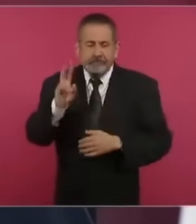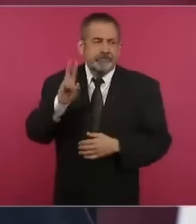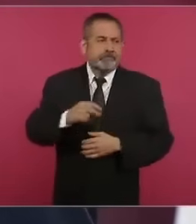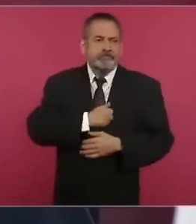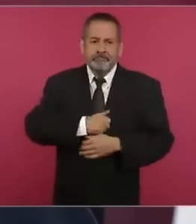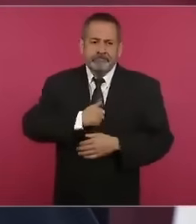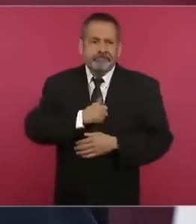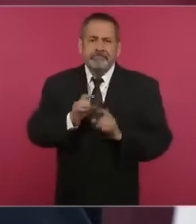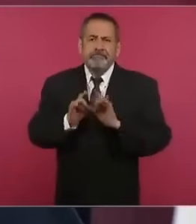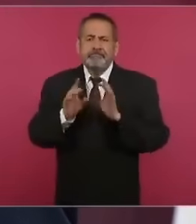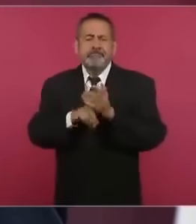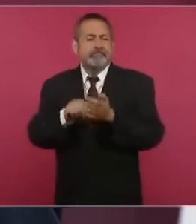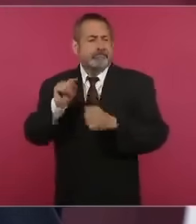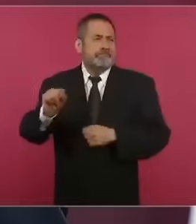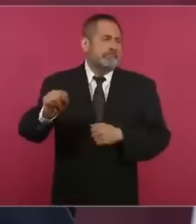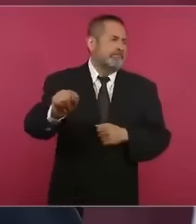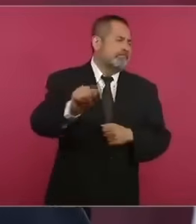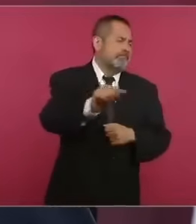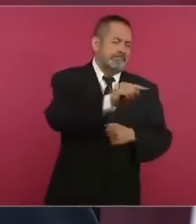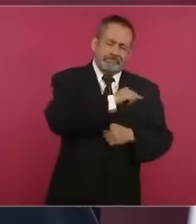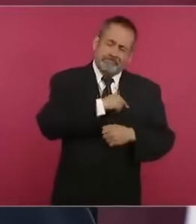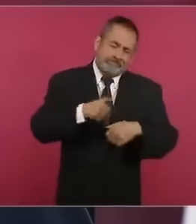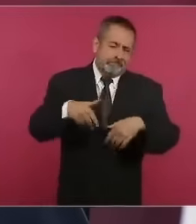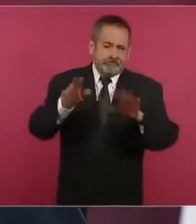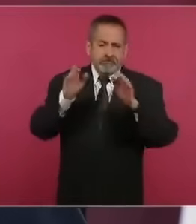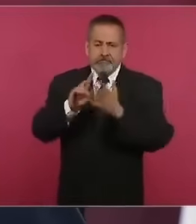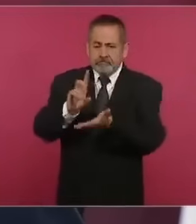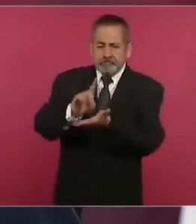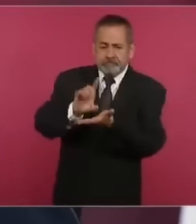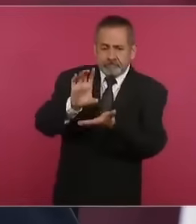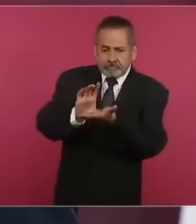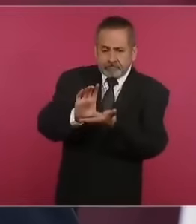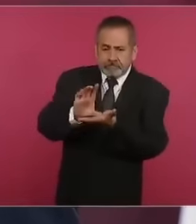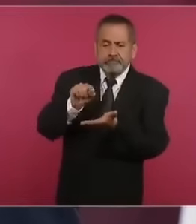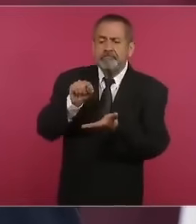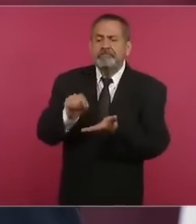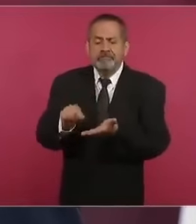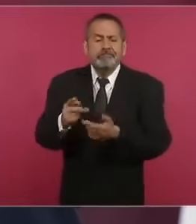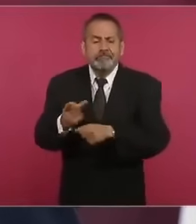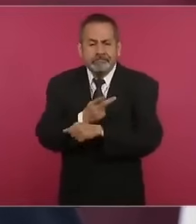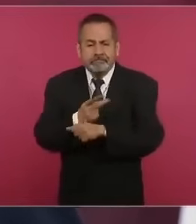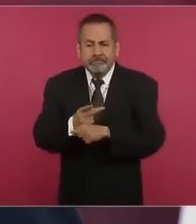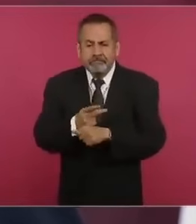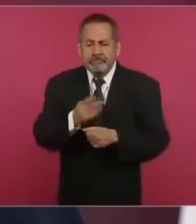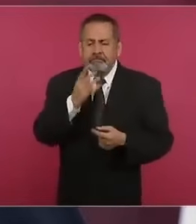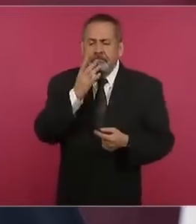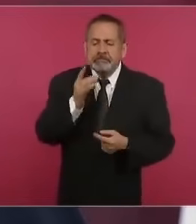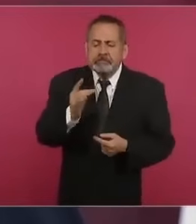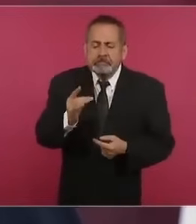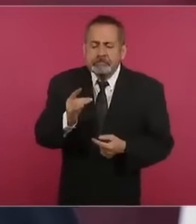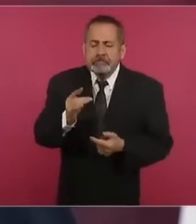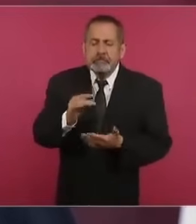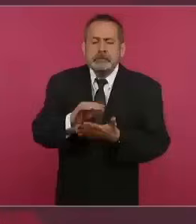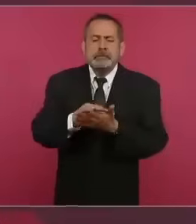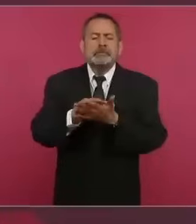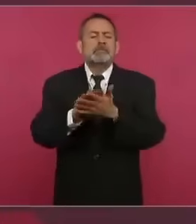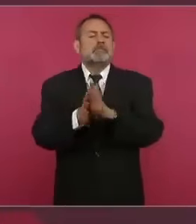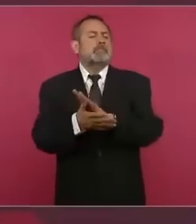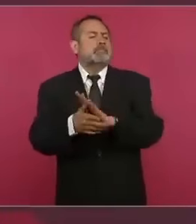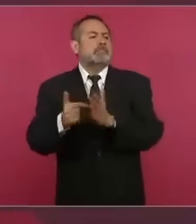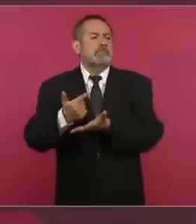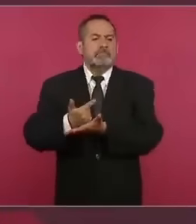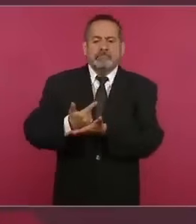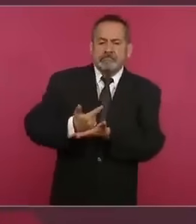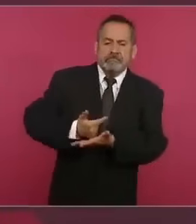lamentablemente pasa muchas veces, esas discapacidades menores, leves, se convierten